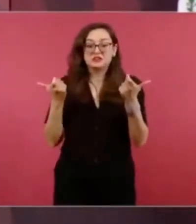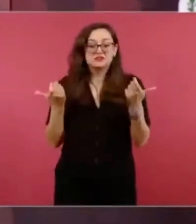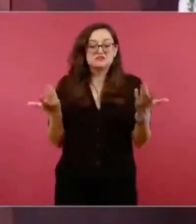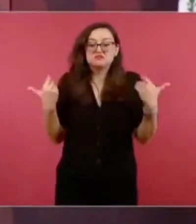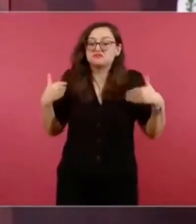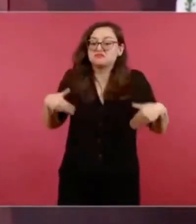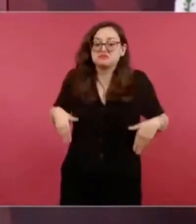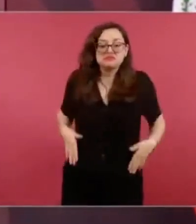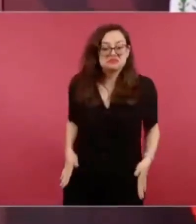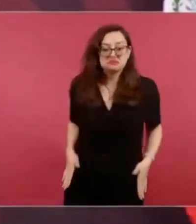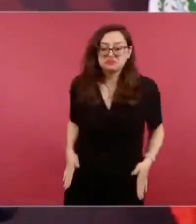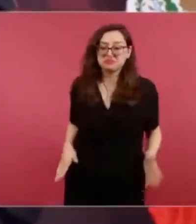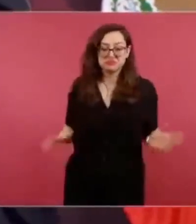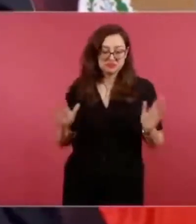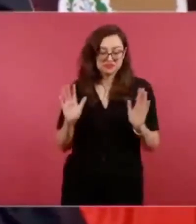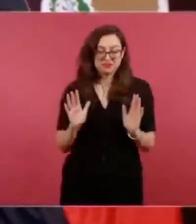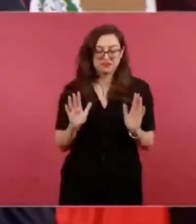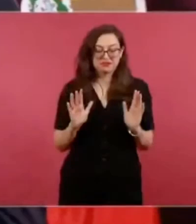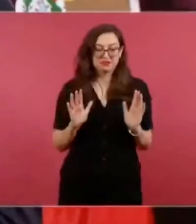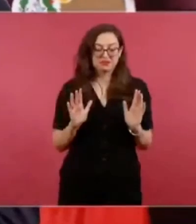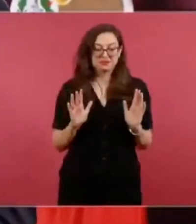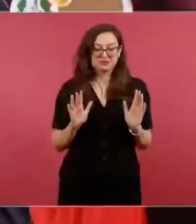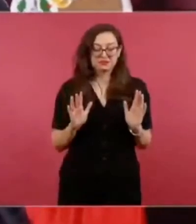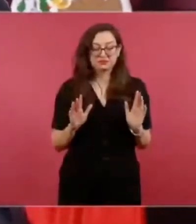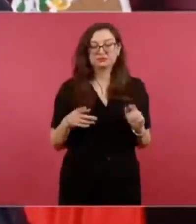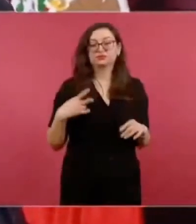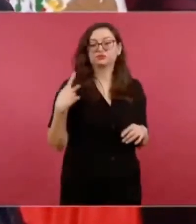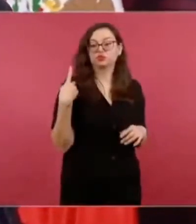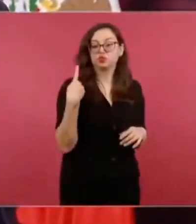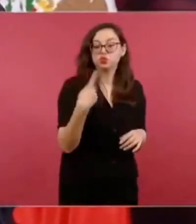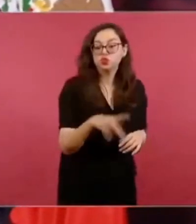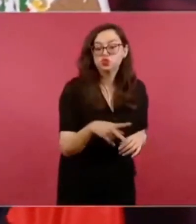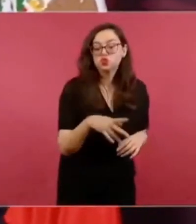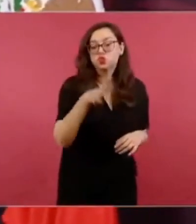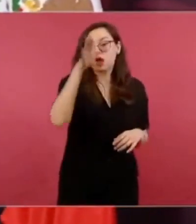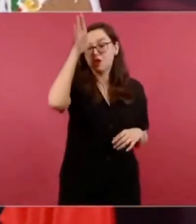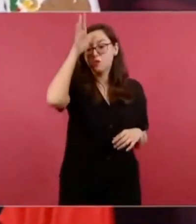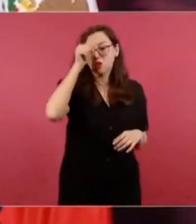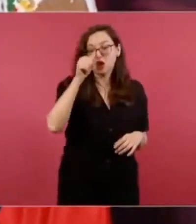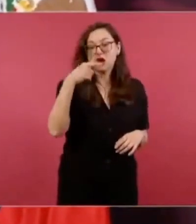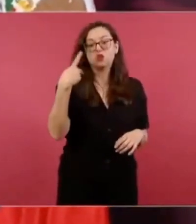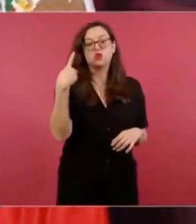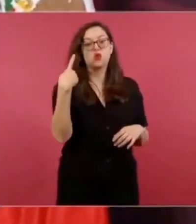para pagar los convenios de publicidad